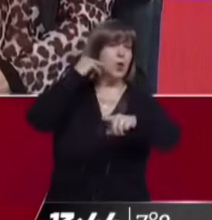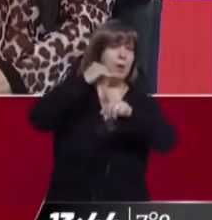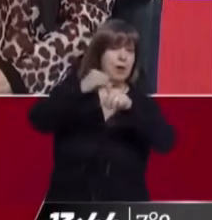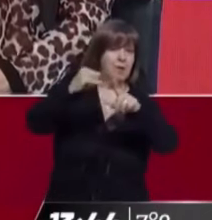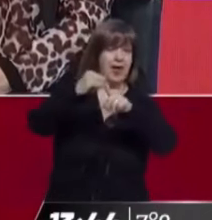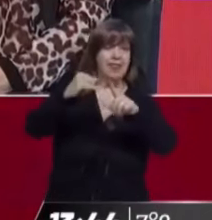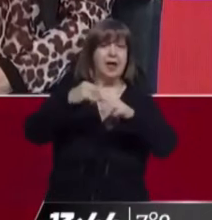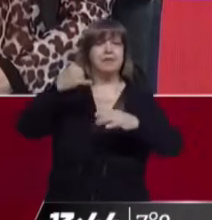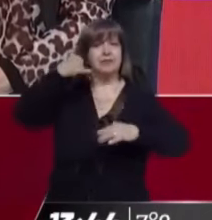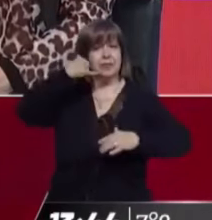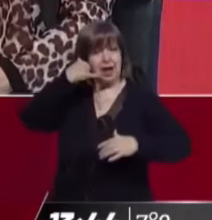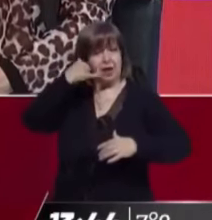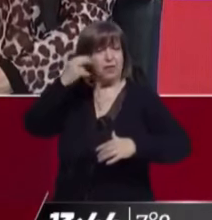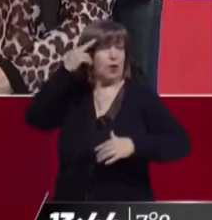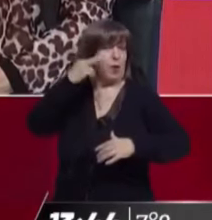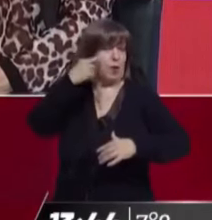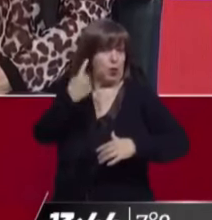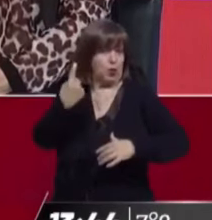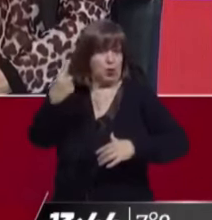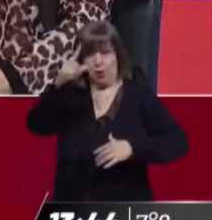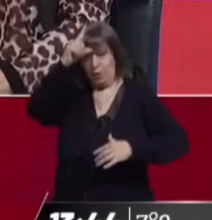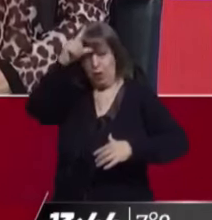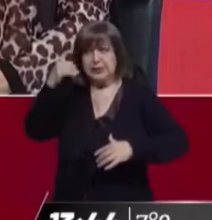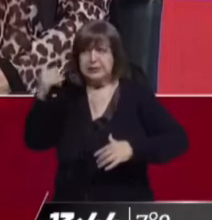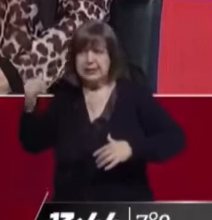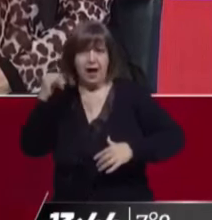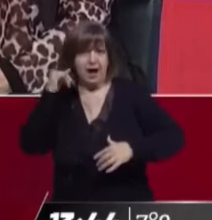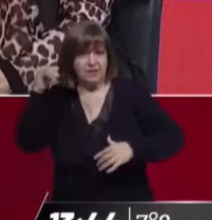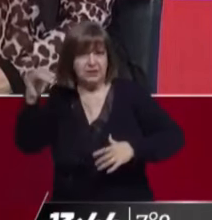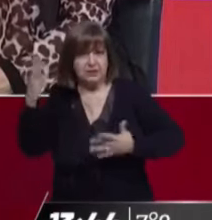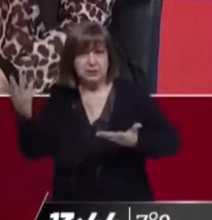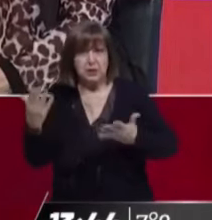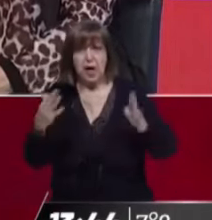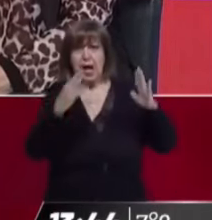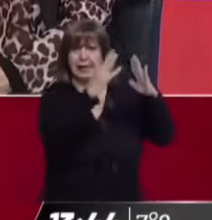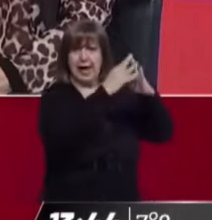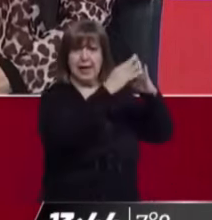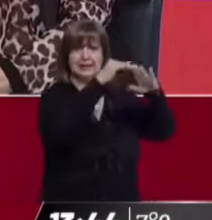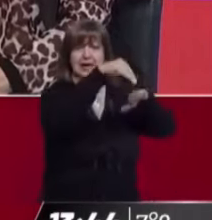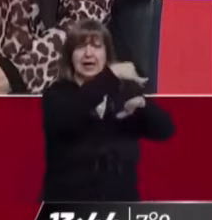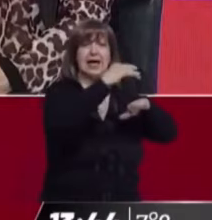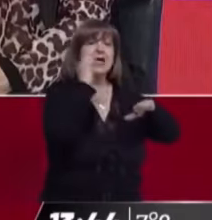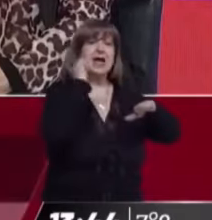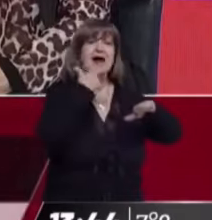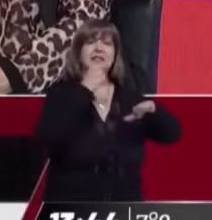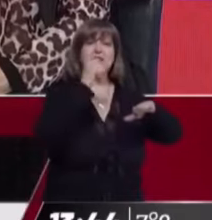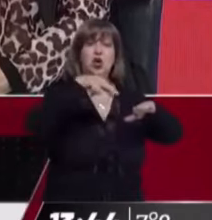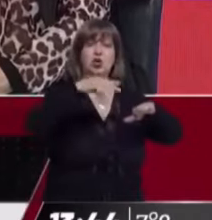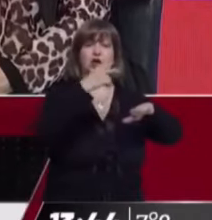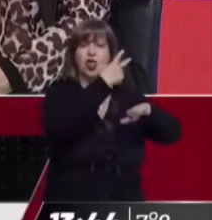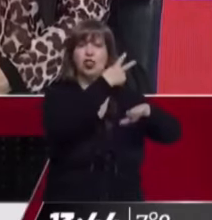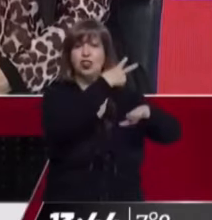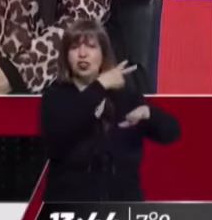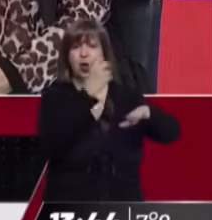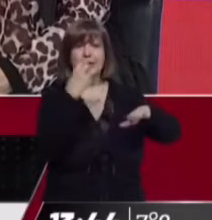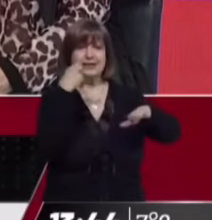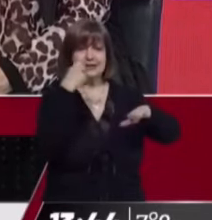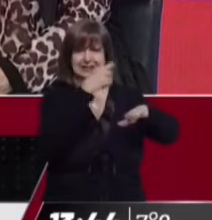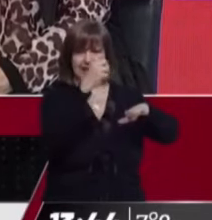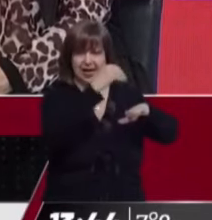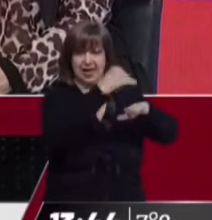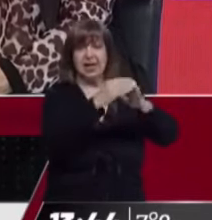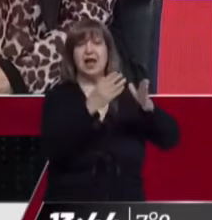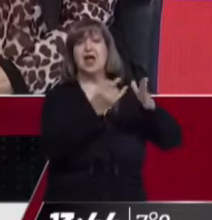ingresó un llamado al 911 alertando de la situación que se vivía en la casa ubicada en calle Gascón al 2100. Esto es en el barrio del Carmen,